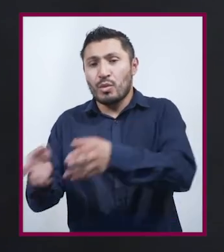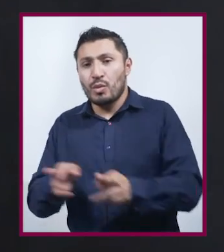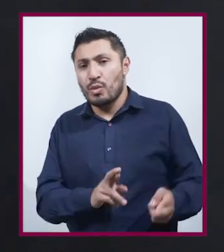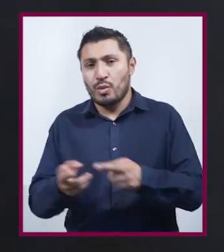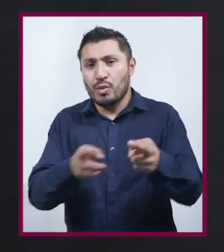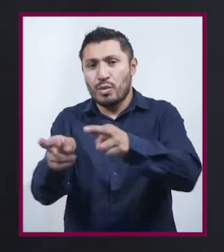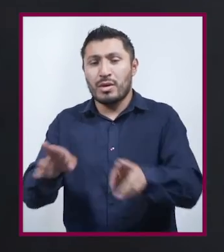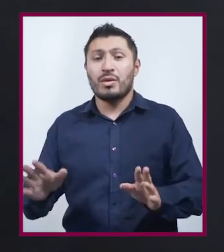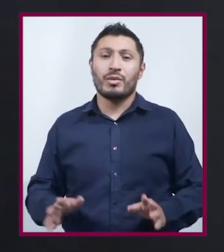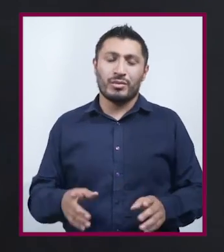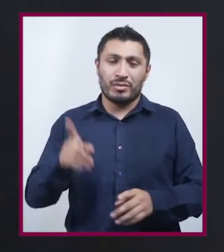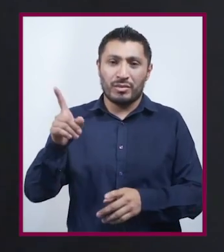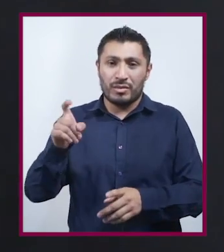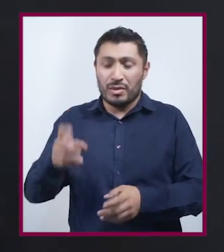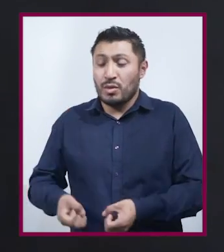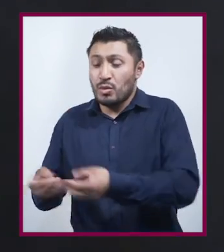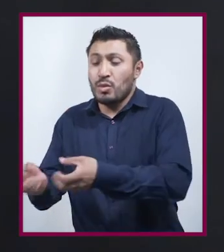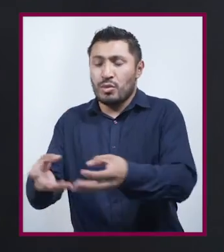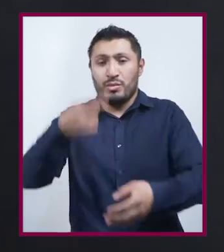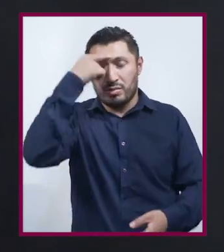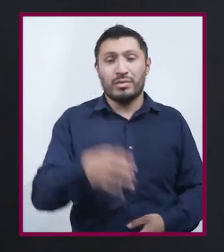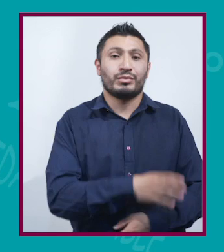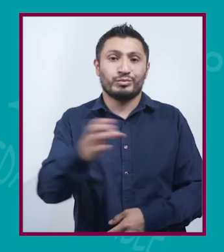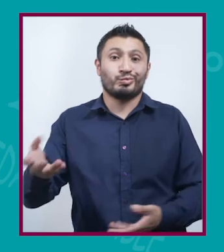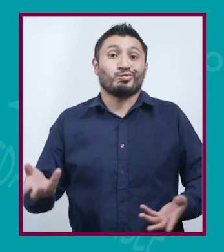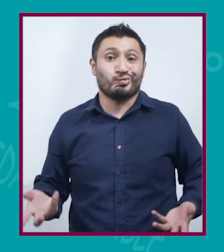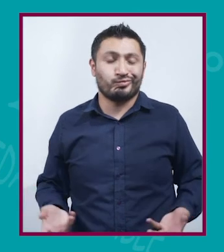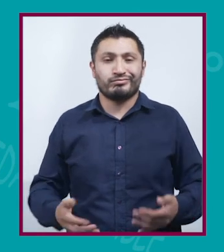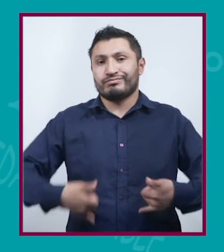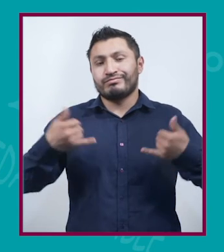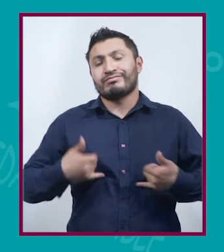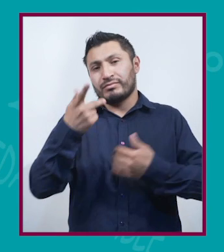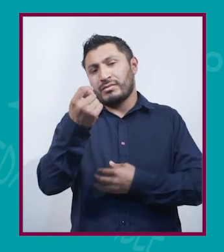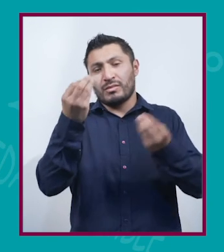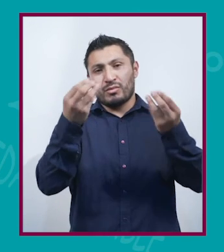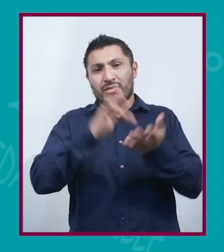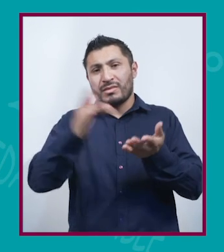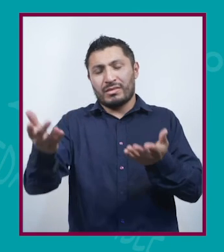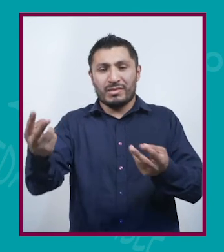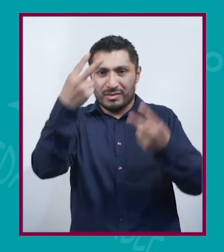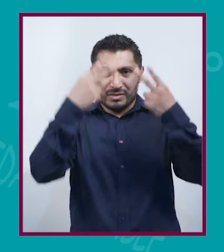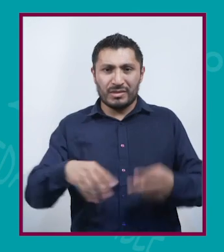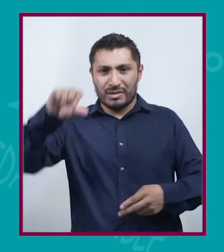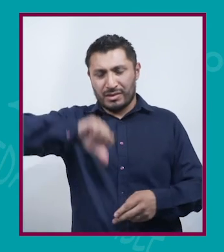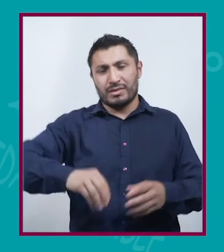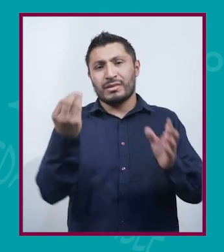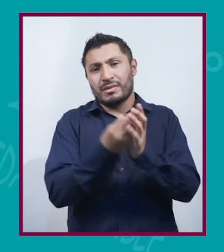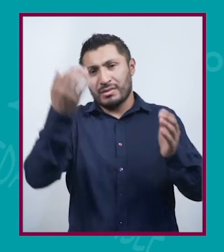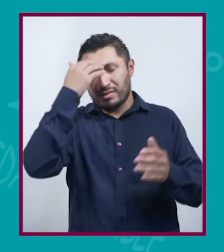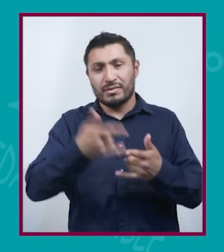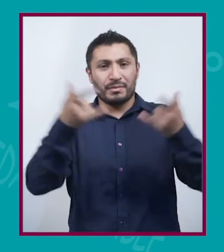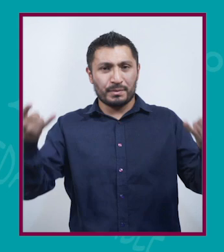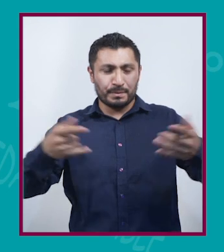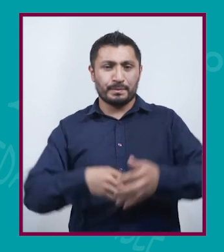en un río que sirve como fuente de riego para muchos cultivos. Jóvenes en TV, muchas gracias por acompañarnos en este capítulo